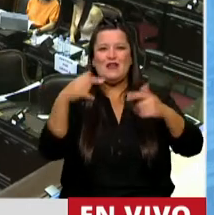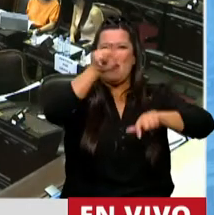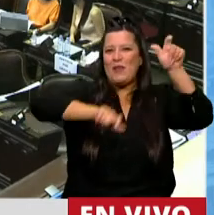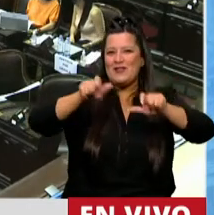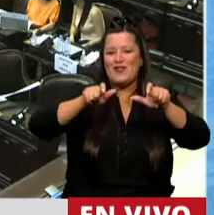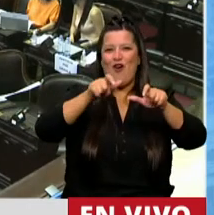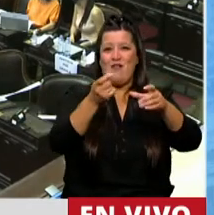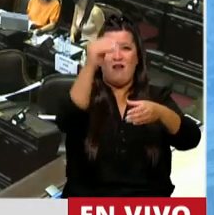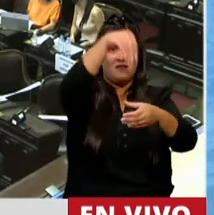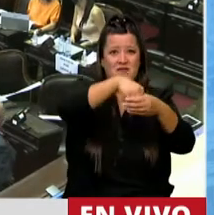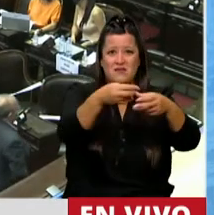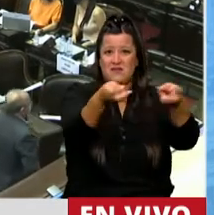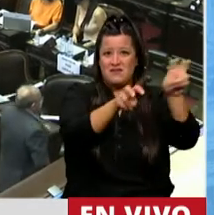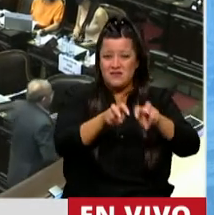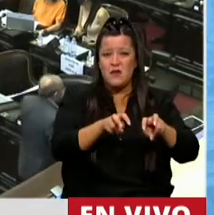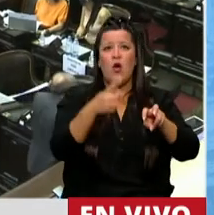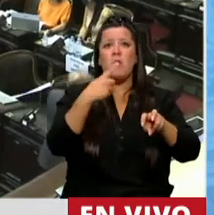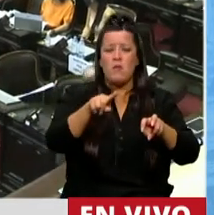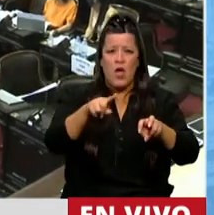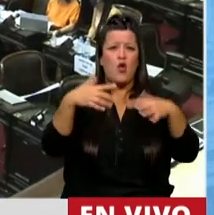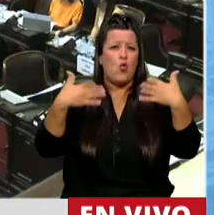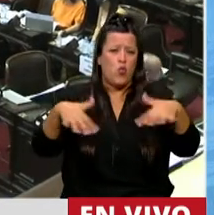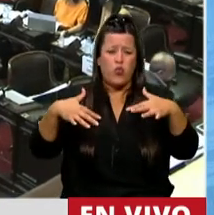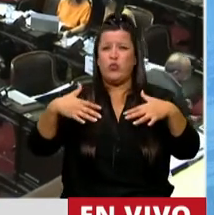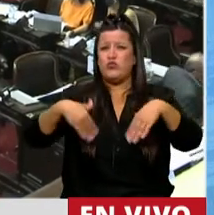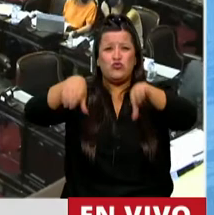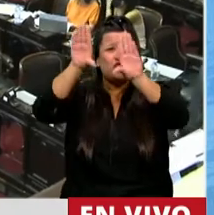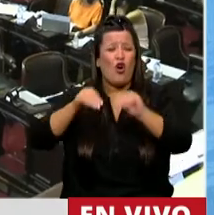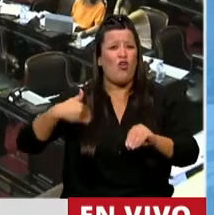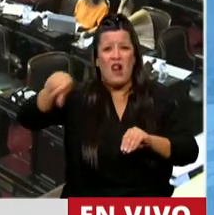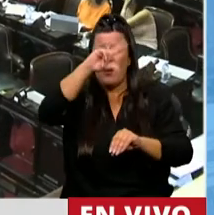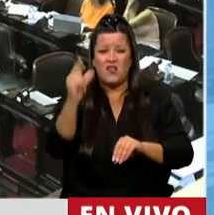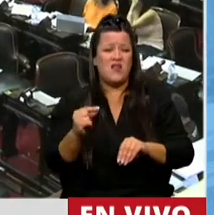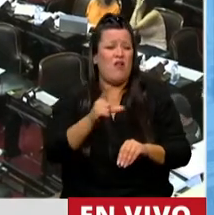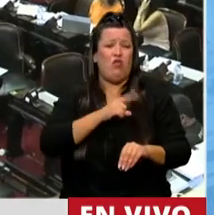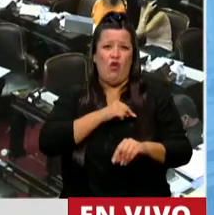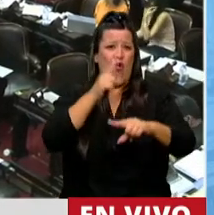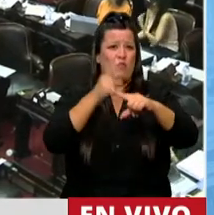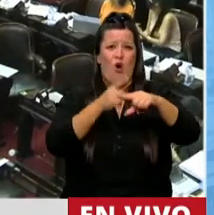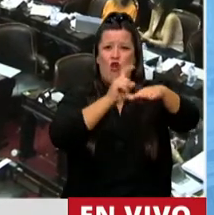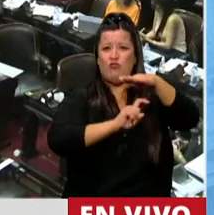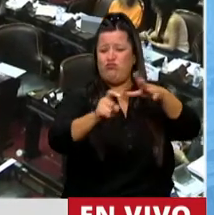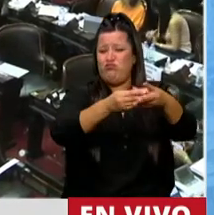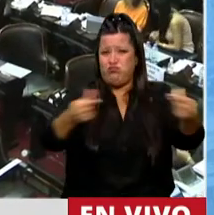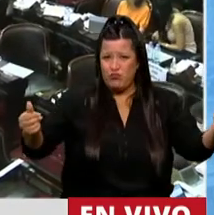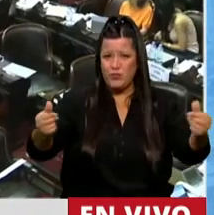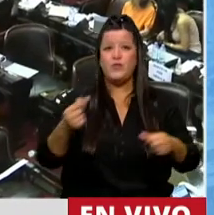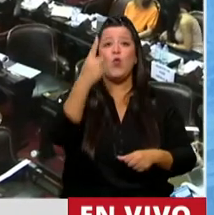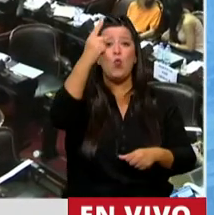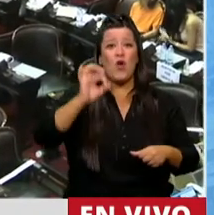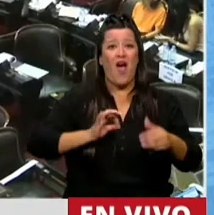tripulantes, generó una honda repercusión en la totalidad de la Argentina. Luego de un año de